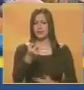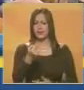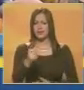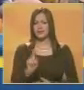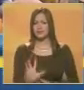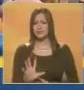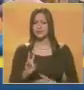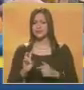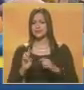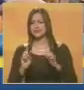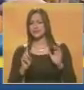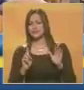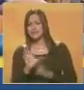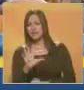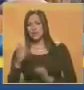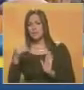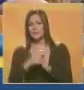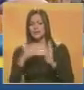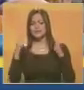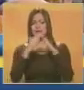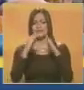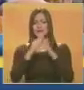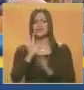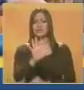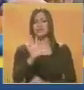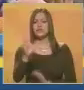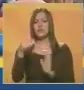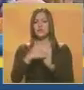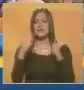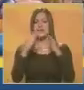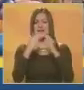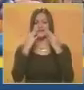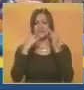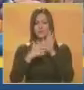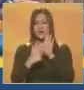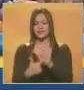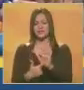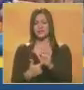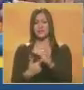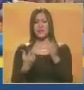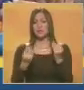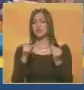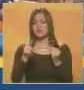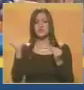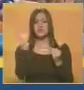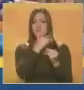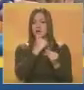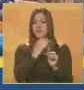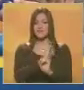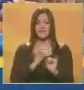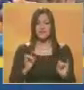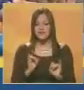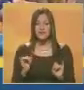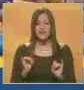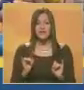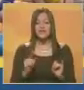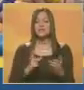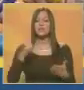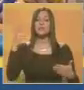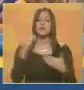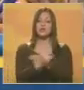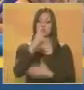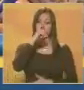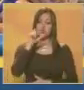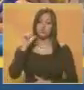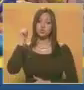a 55 mil viviendas. 55 mil viviendas que hemos demostrado además que muchas de ellas ni siquiera están terminadas, que son proyectos de